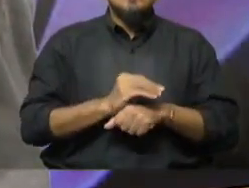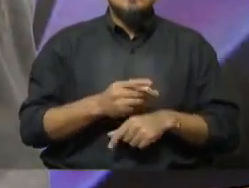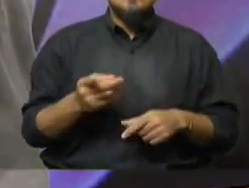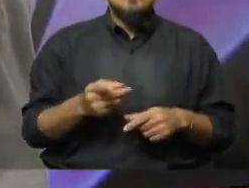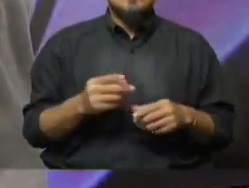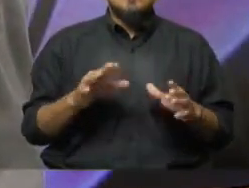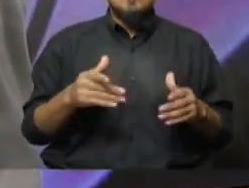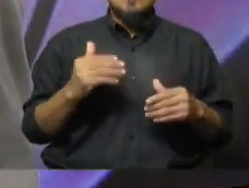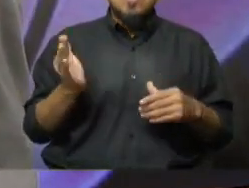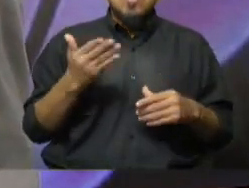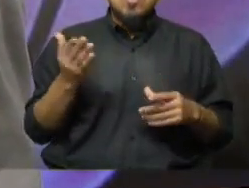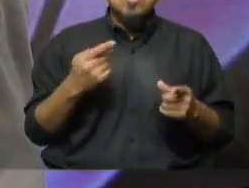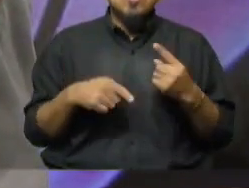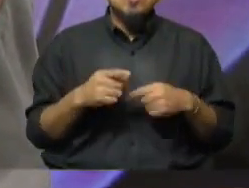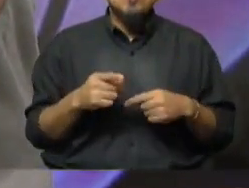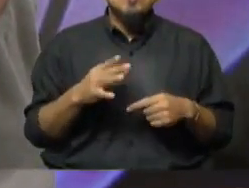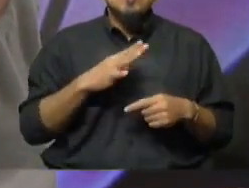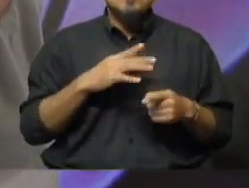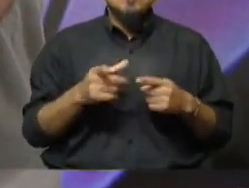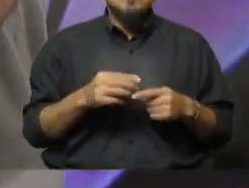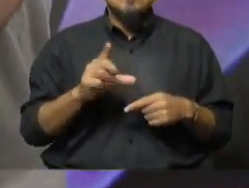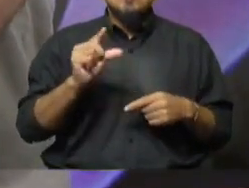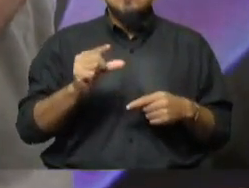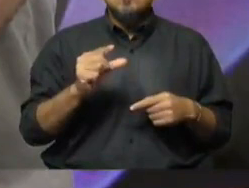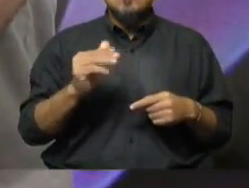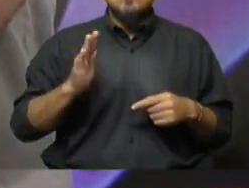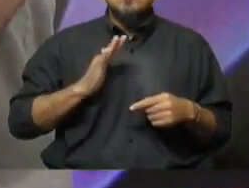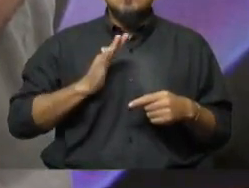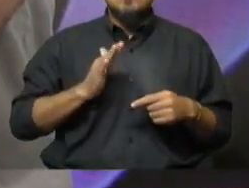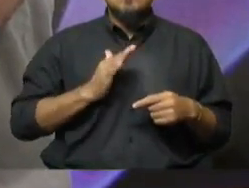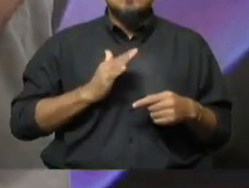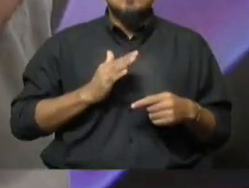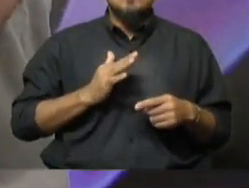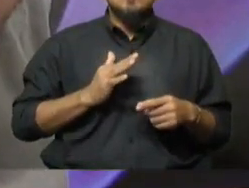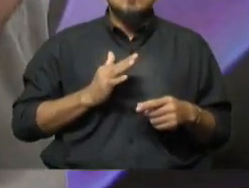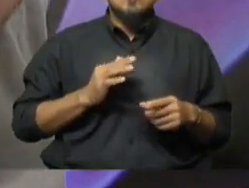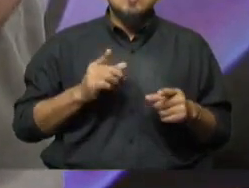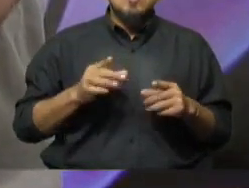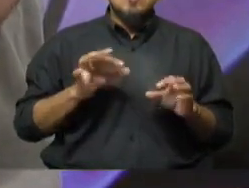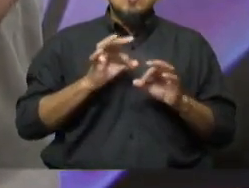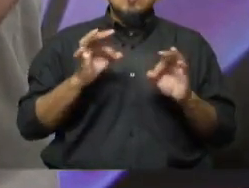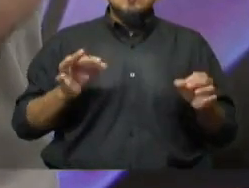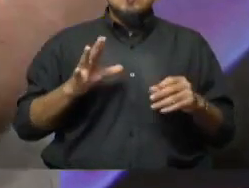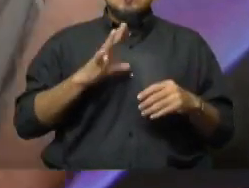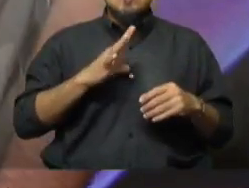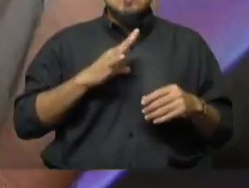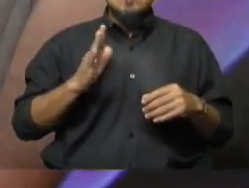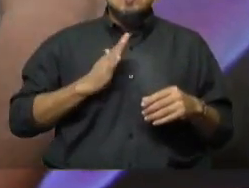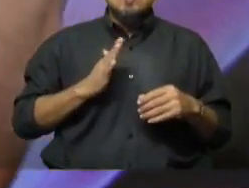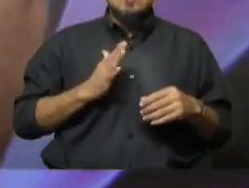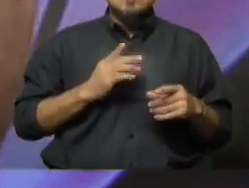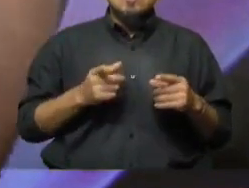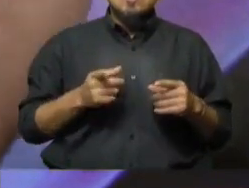de las productoras, de los productores, ¿también hay pocas mujeres en los lugares de decisión o habiendo mujeres, de todos modos,